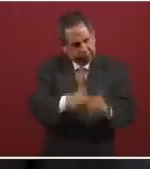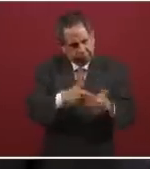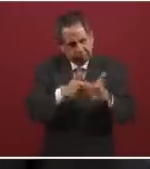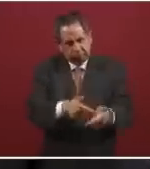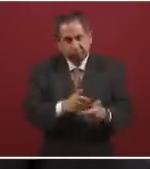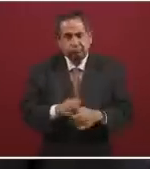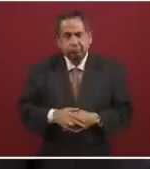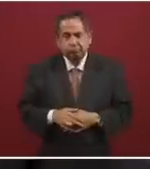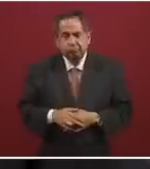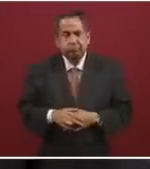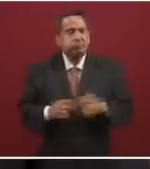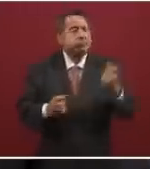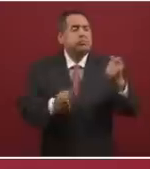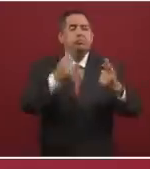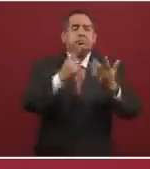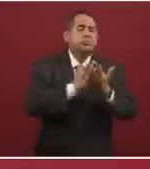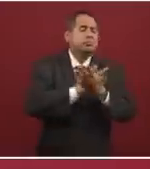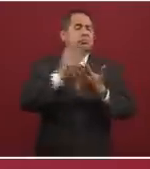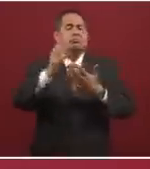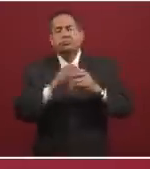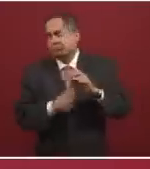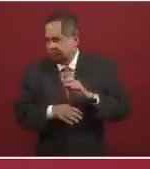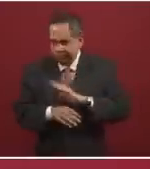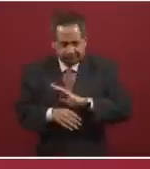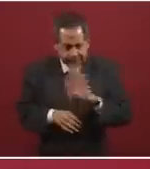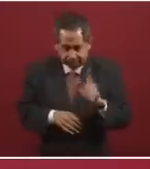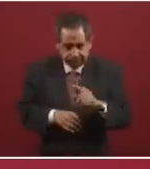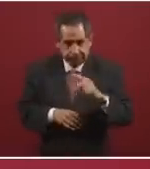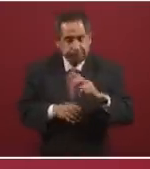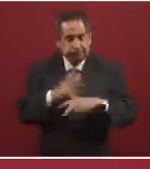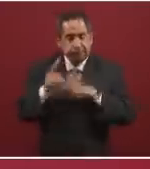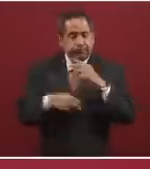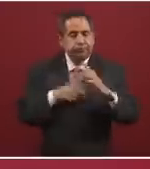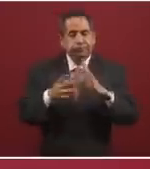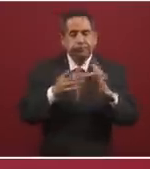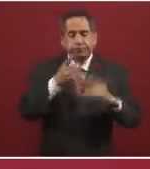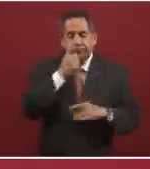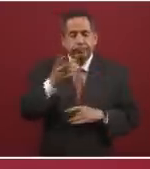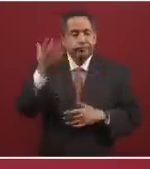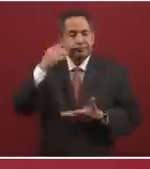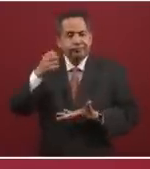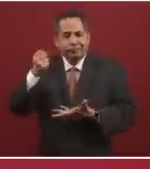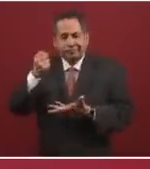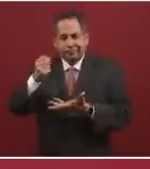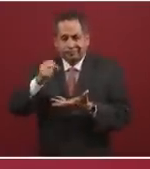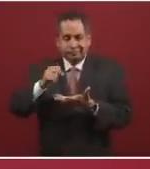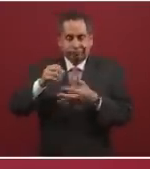se cometen excesos, no, hablaba yo de que se destinaban